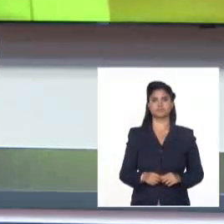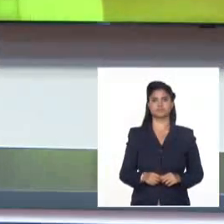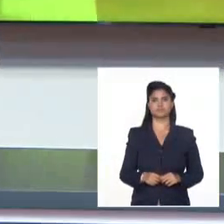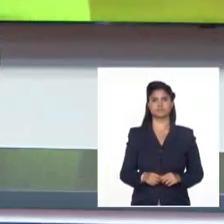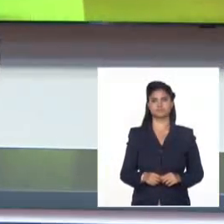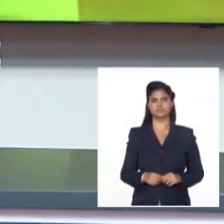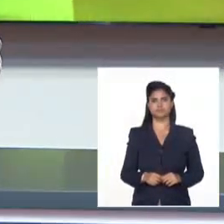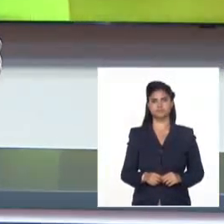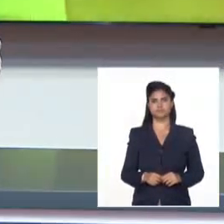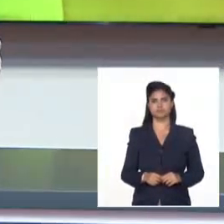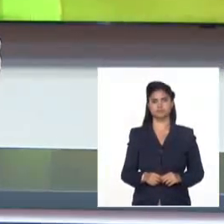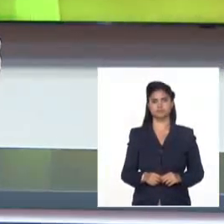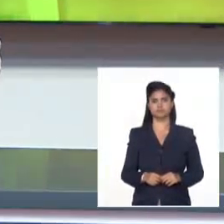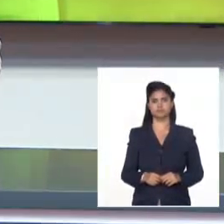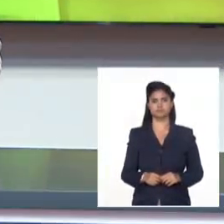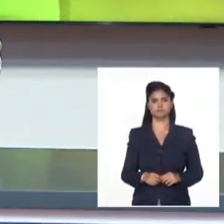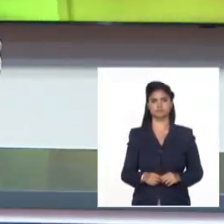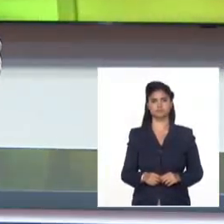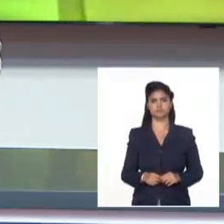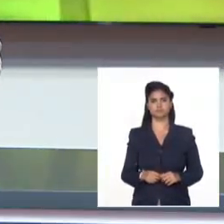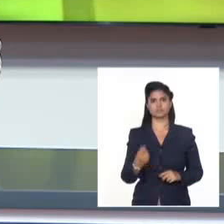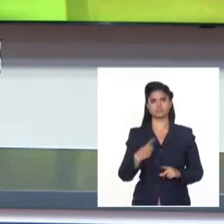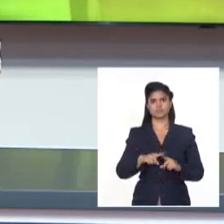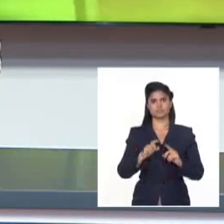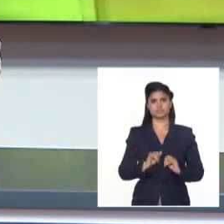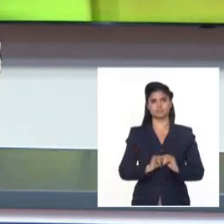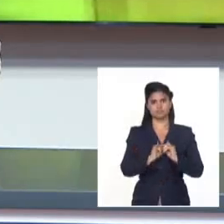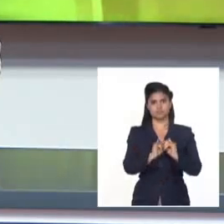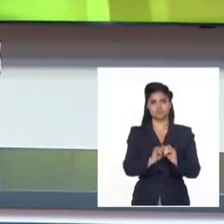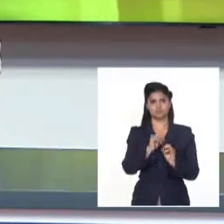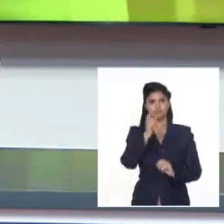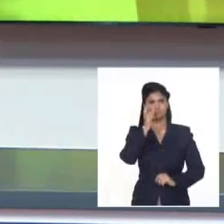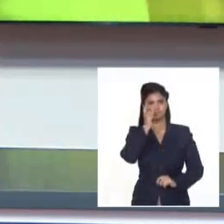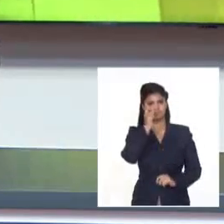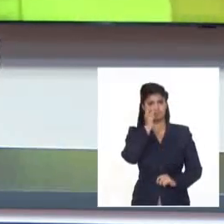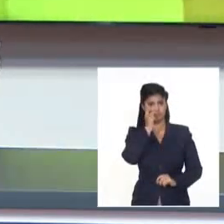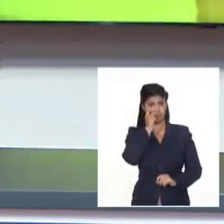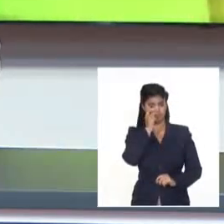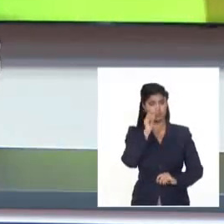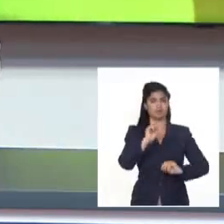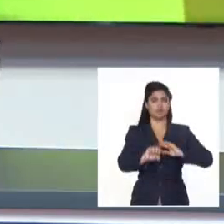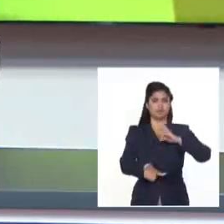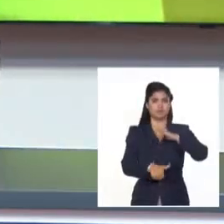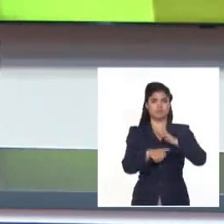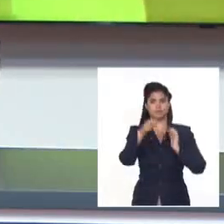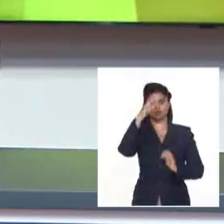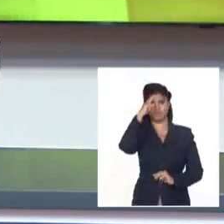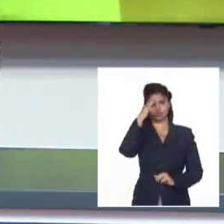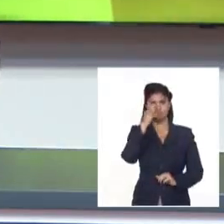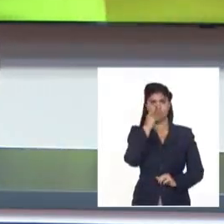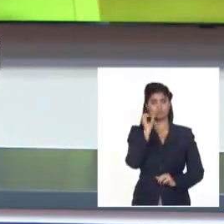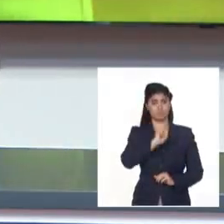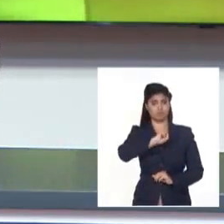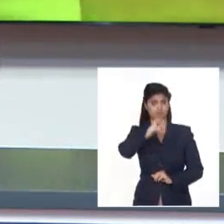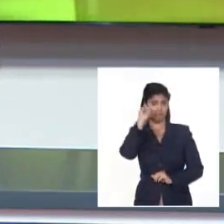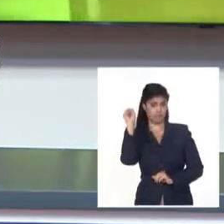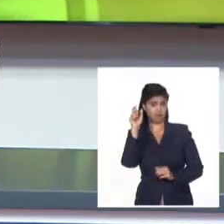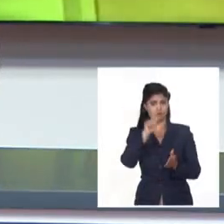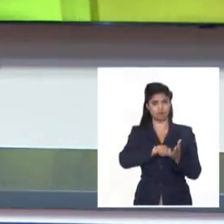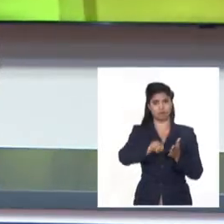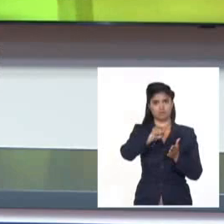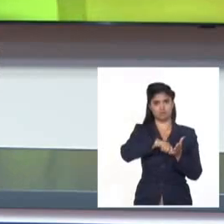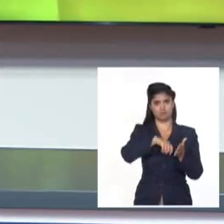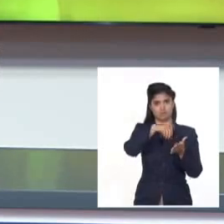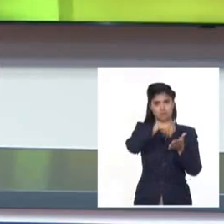También conocimos que el mandatario de la República Dominicana, Luis Abinader, ganó las elecciones presidenciales celebradas este domingo en ese país con más